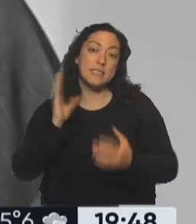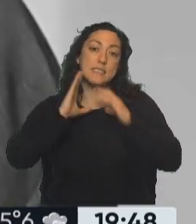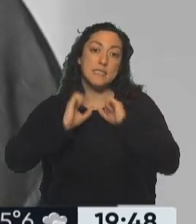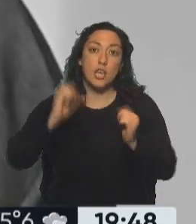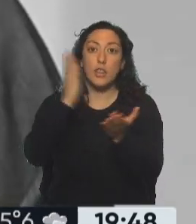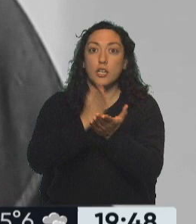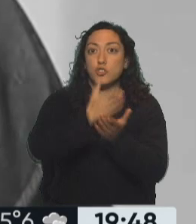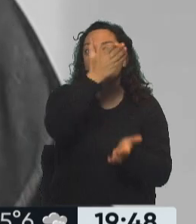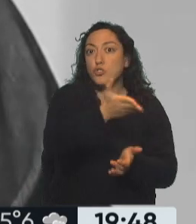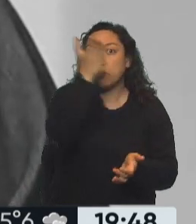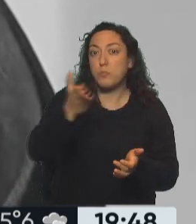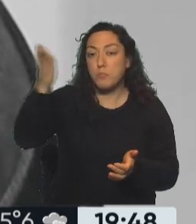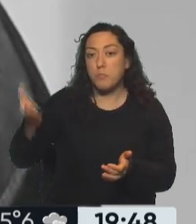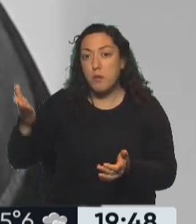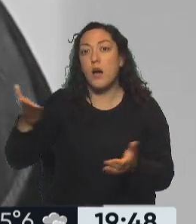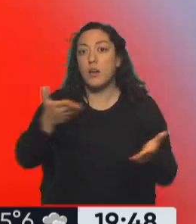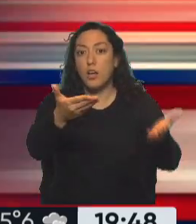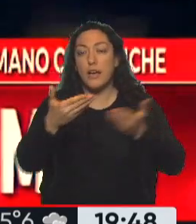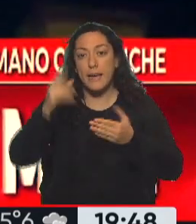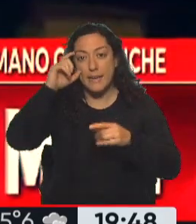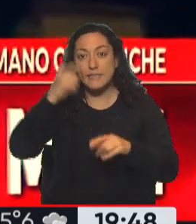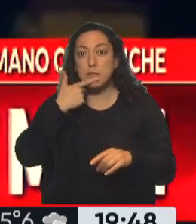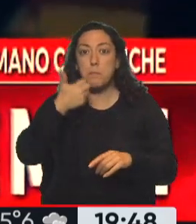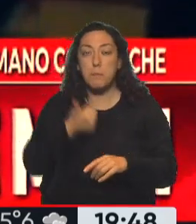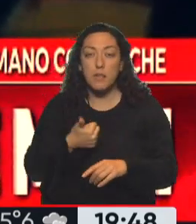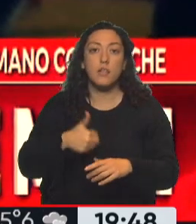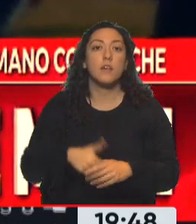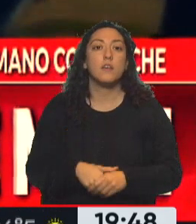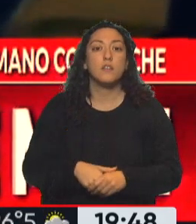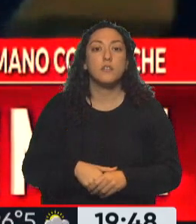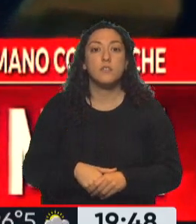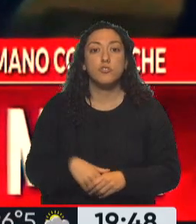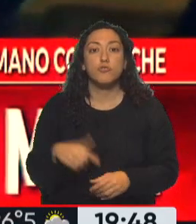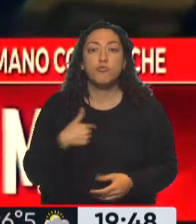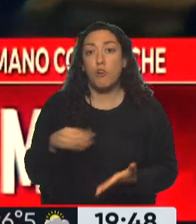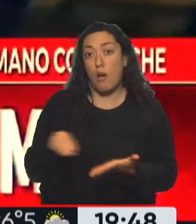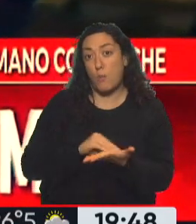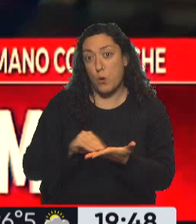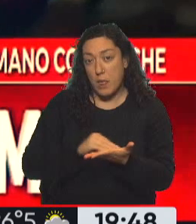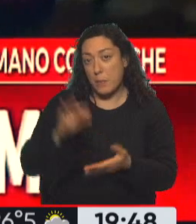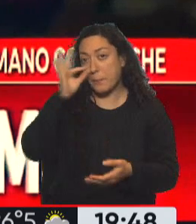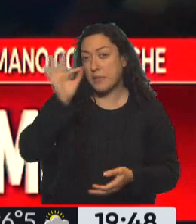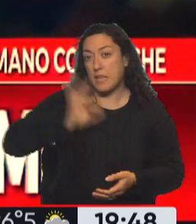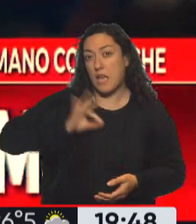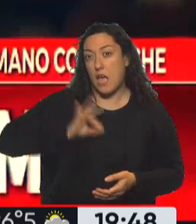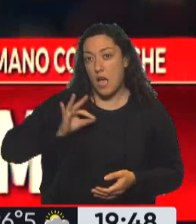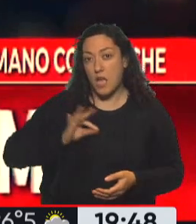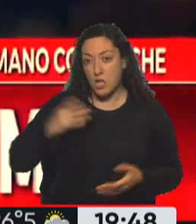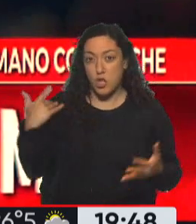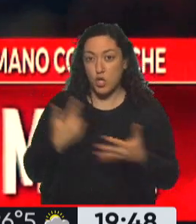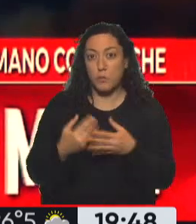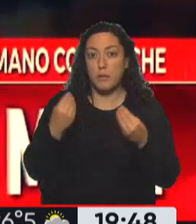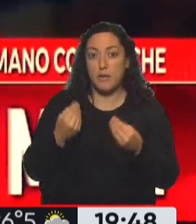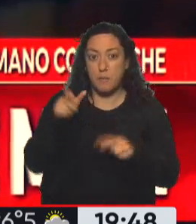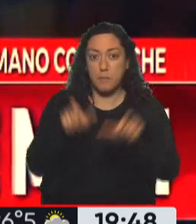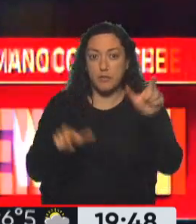Derechos Humanos, Claudio Bruch, en la ESMA. Como abogada, sí he dedicado los últimos casi 20 años a la defensa de